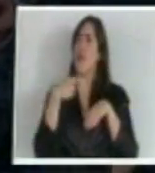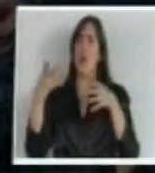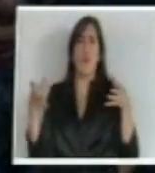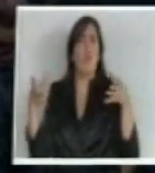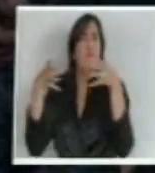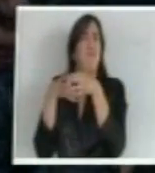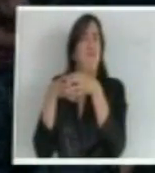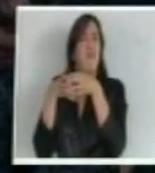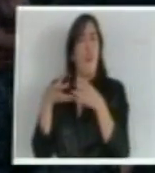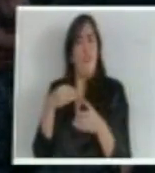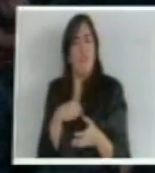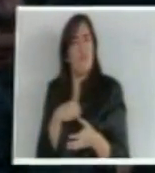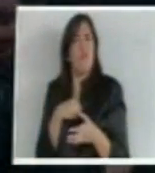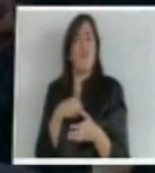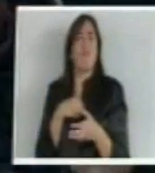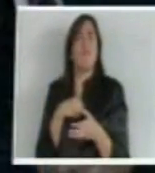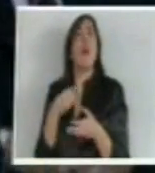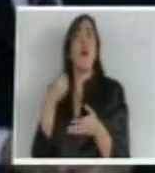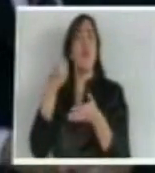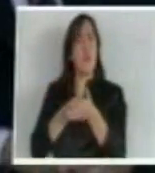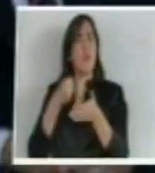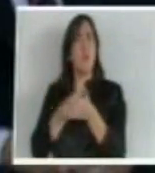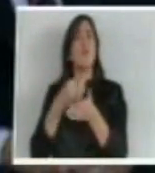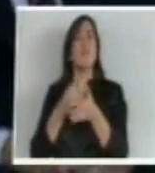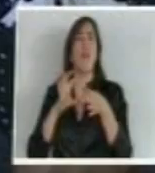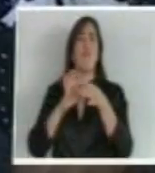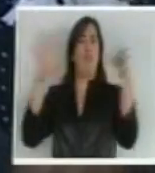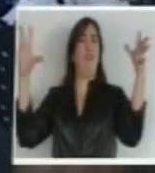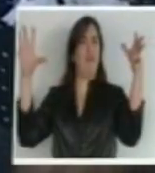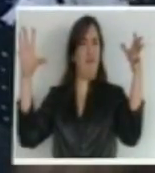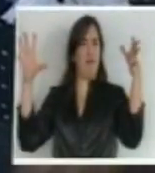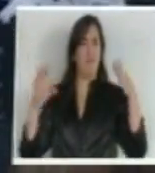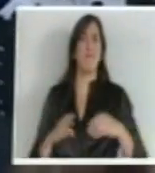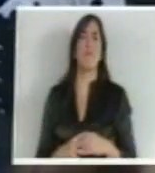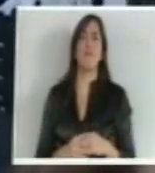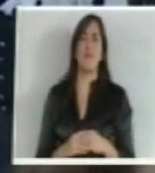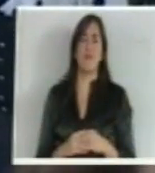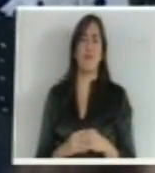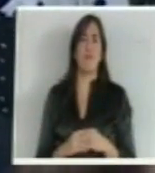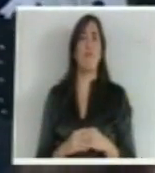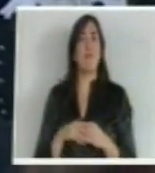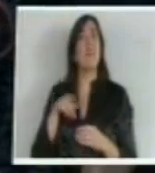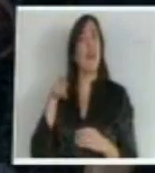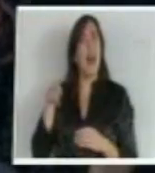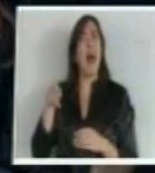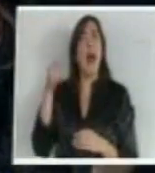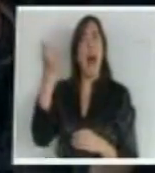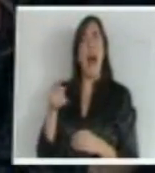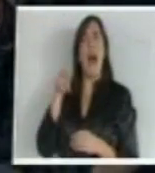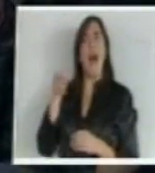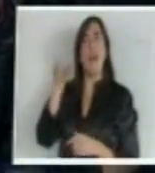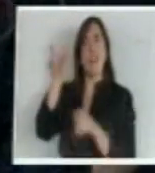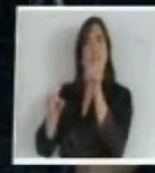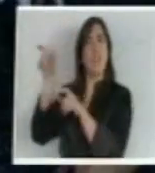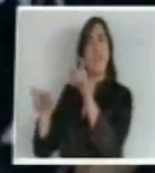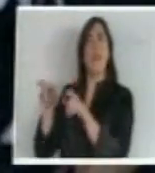vocación para luchar por la independencia. Y había un rasgo distintivo